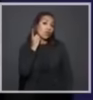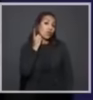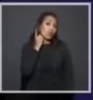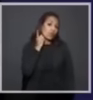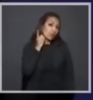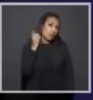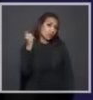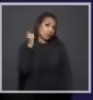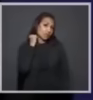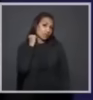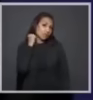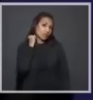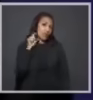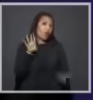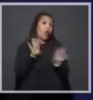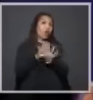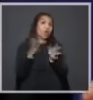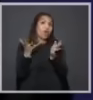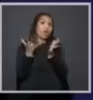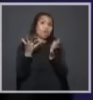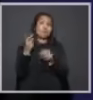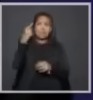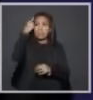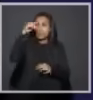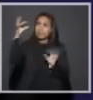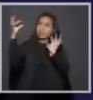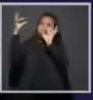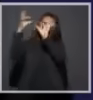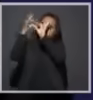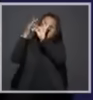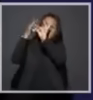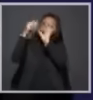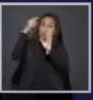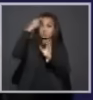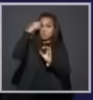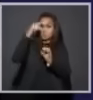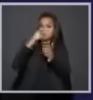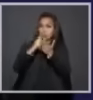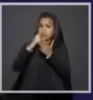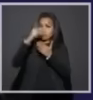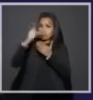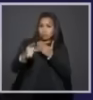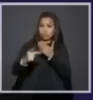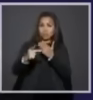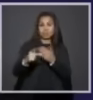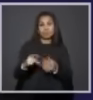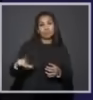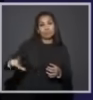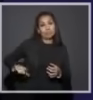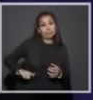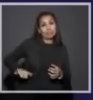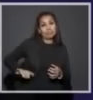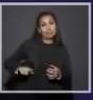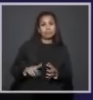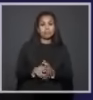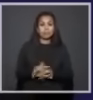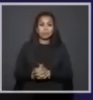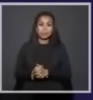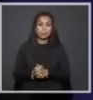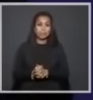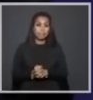hacer para llevar a cabo esta propuesta que seguramente está en tu plan? Bueno,